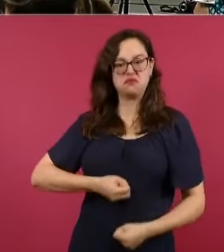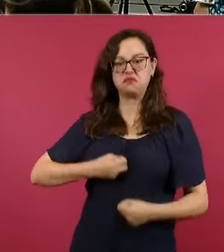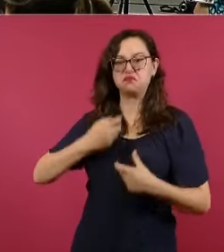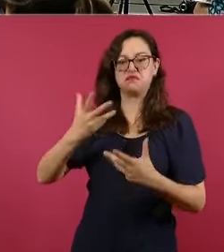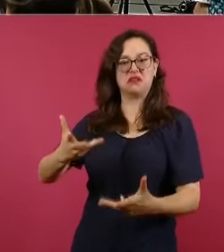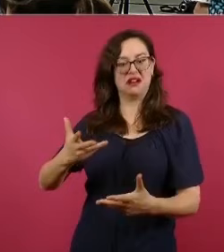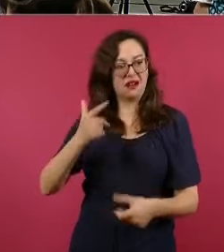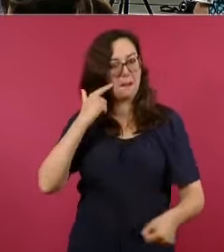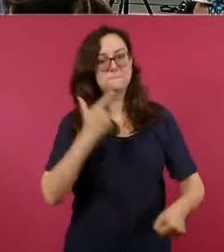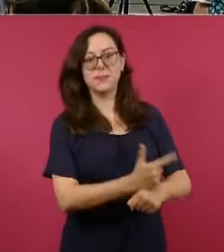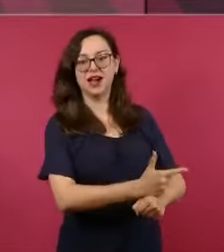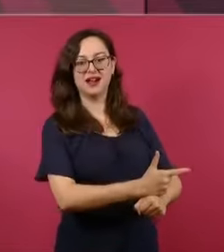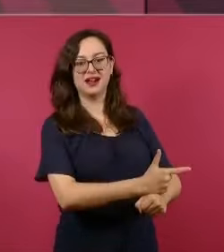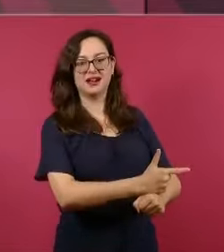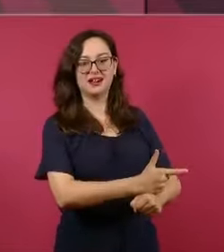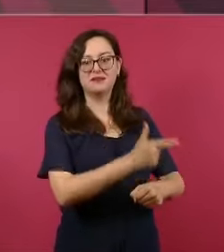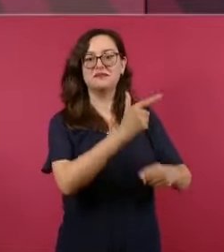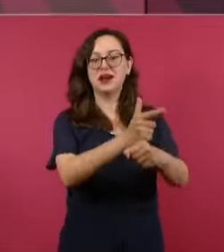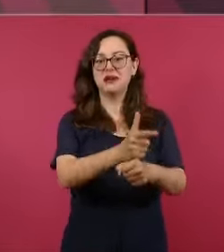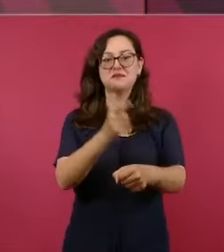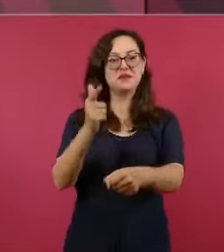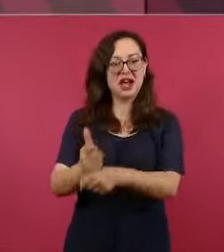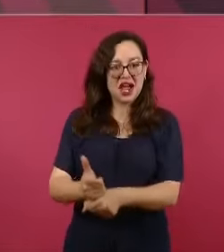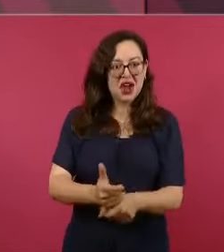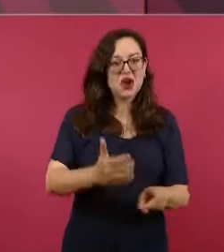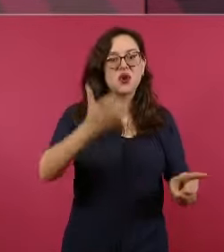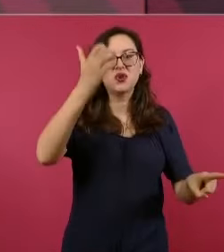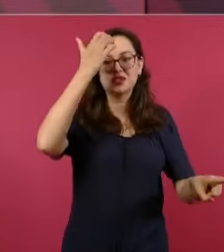franqueza y nos conocemos